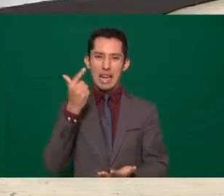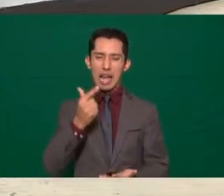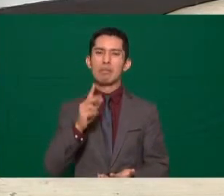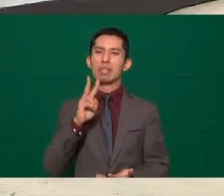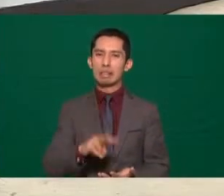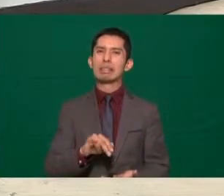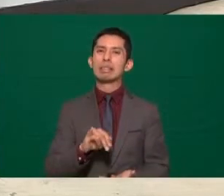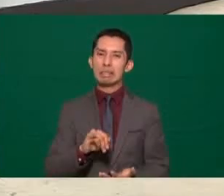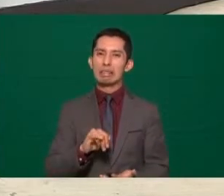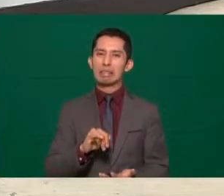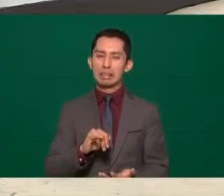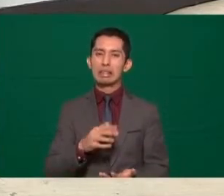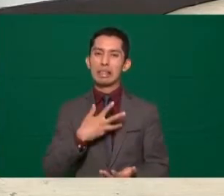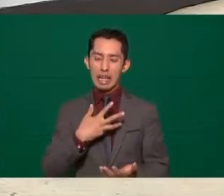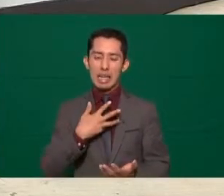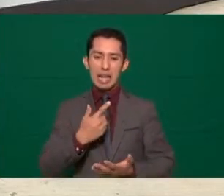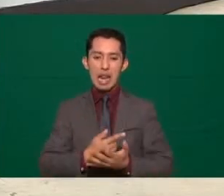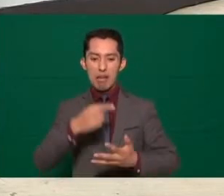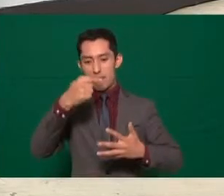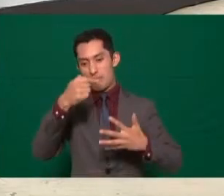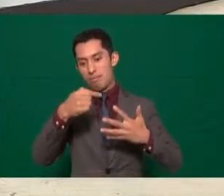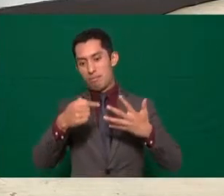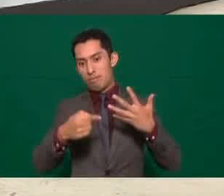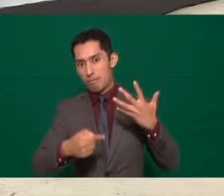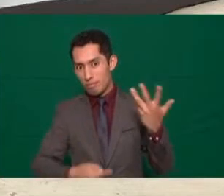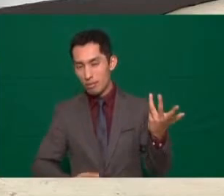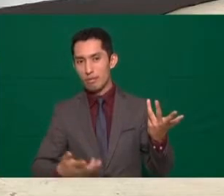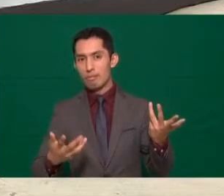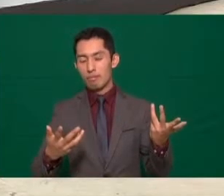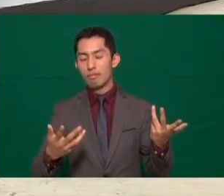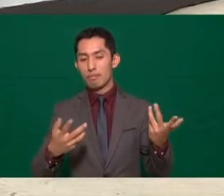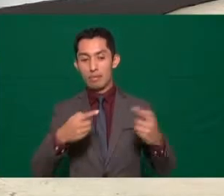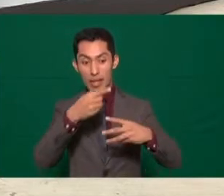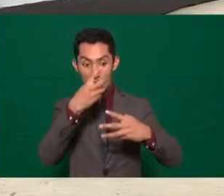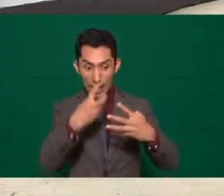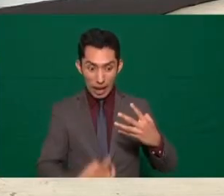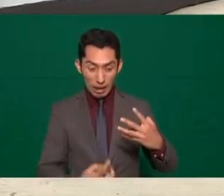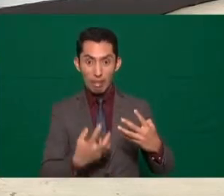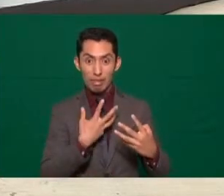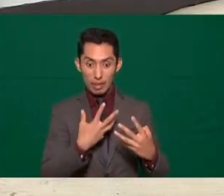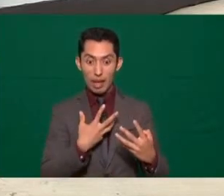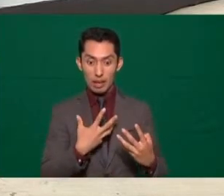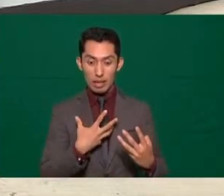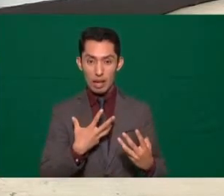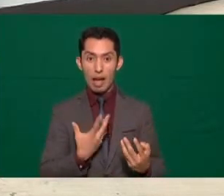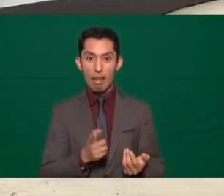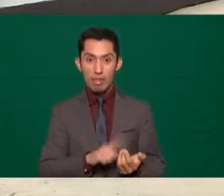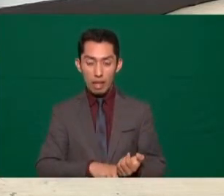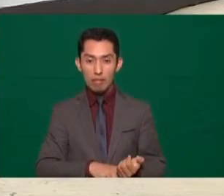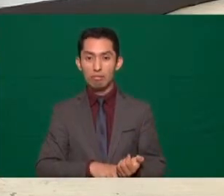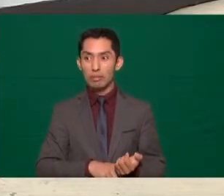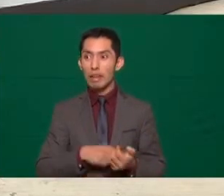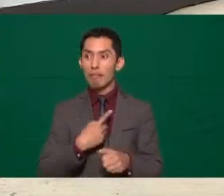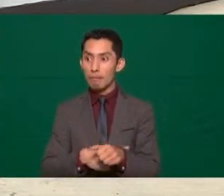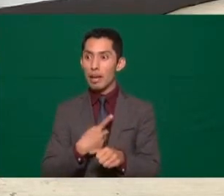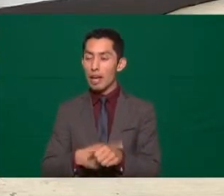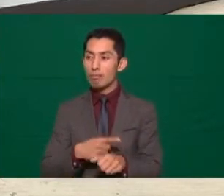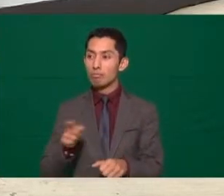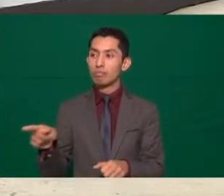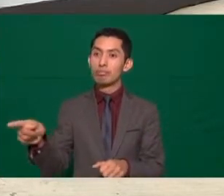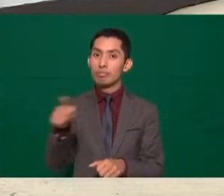mucho el que se tengan muchos enfermos